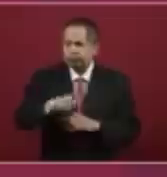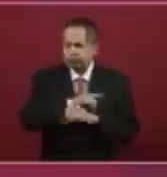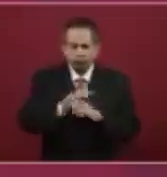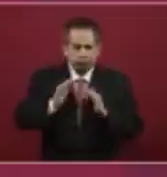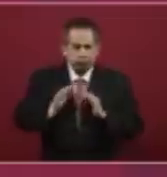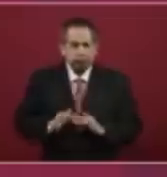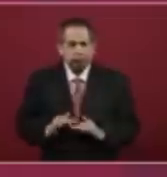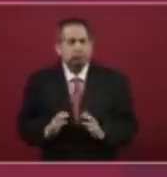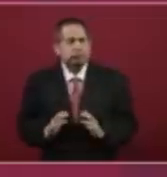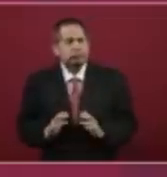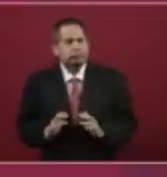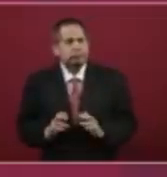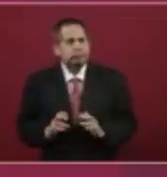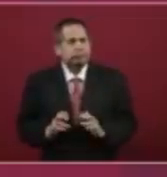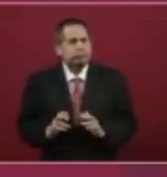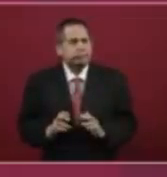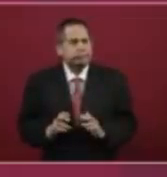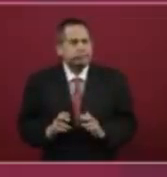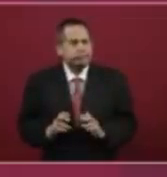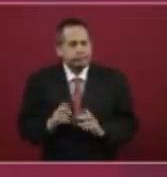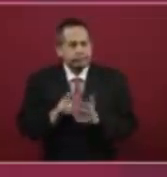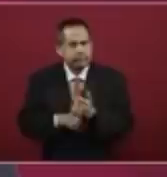conseguir la tranquilidad.